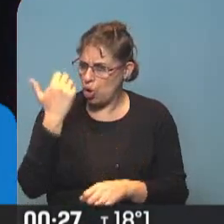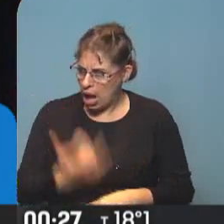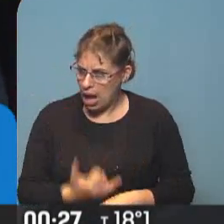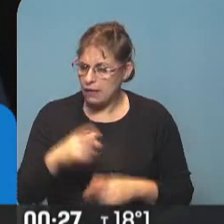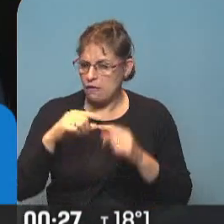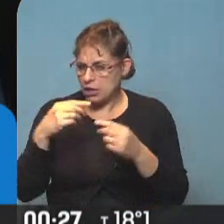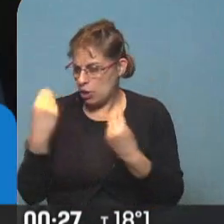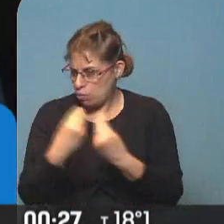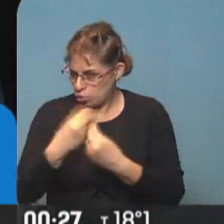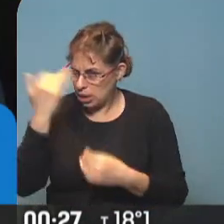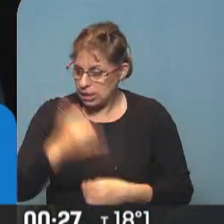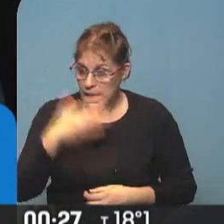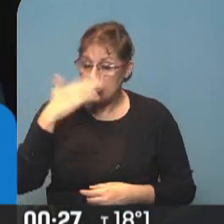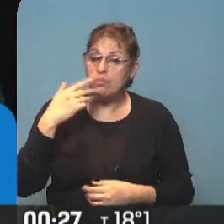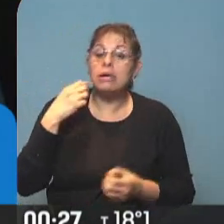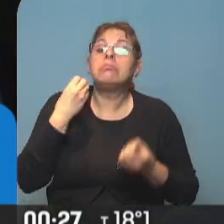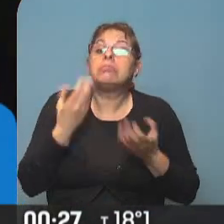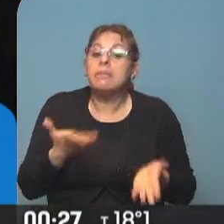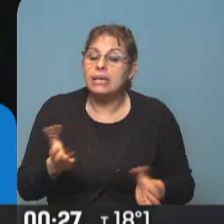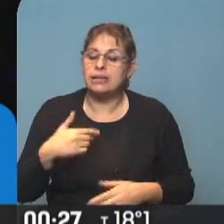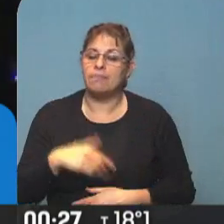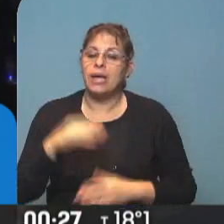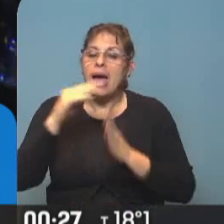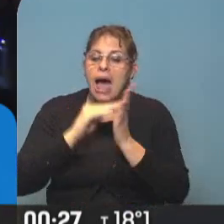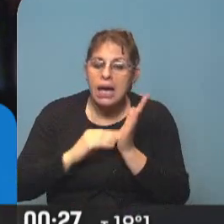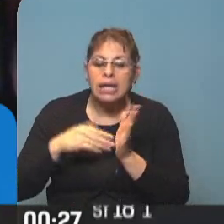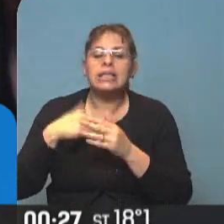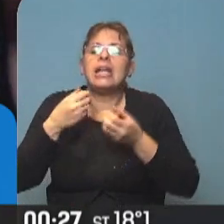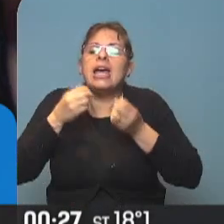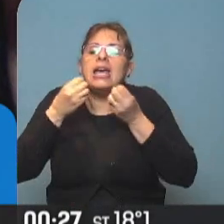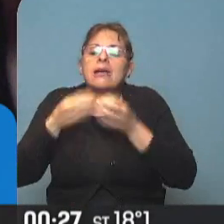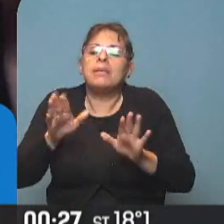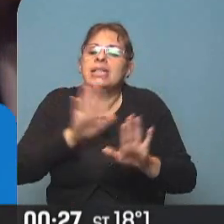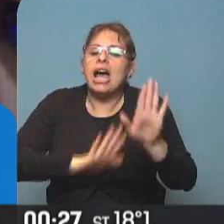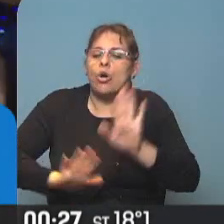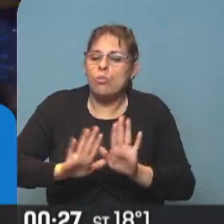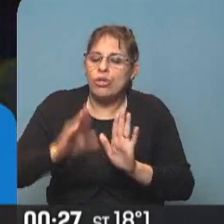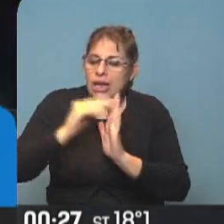después, bueno, tenemos que ver, ¿no? La agenda ahora hay que empezar a acomodarla.